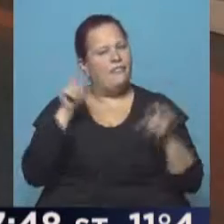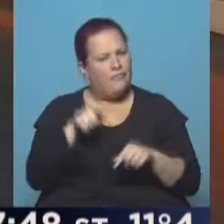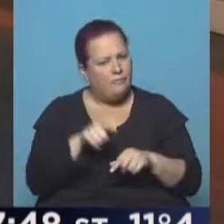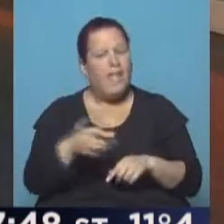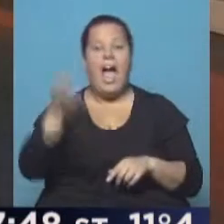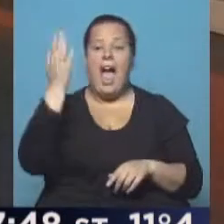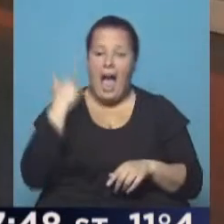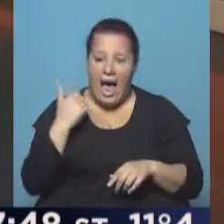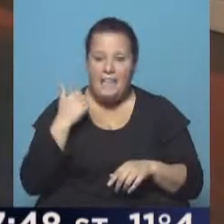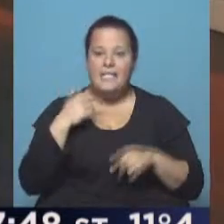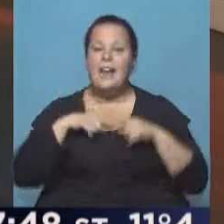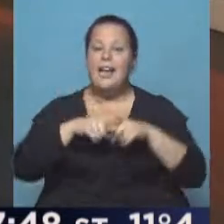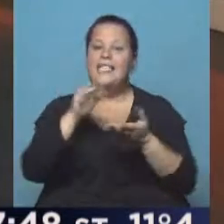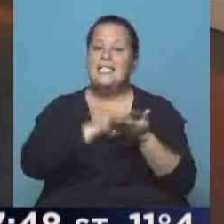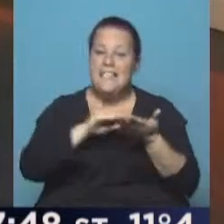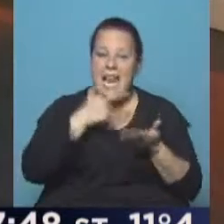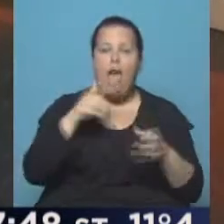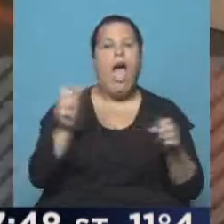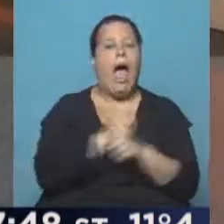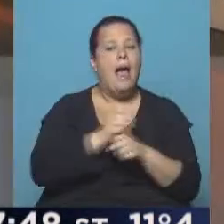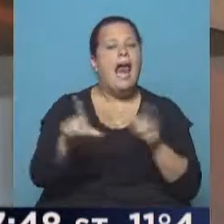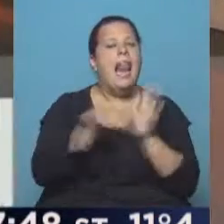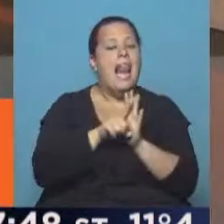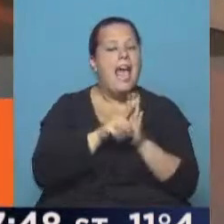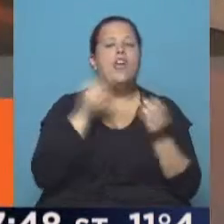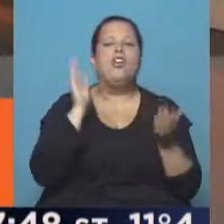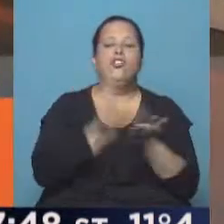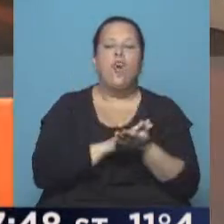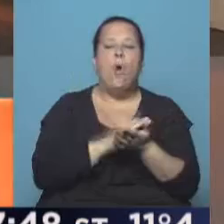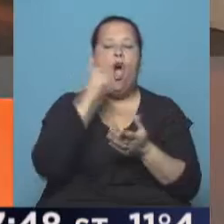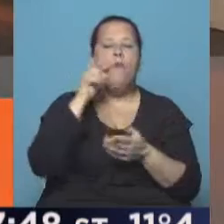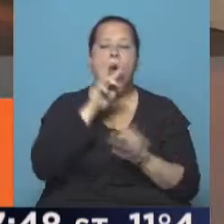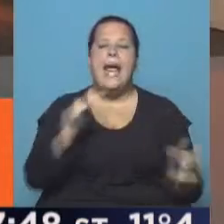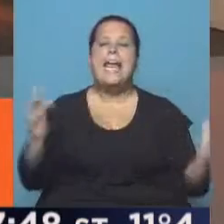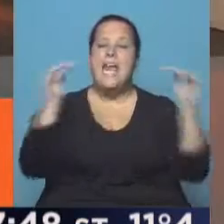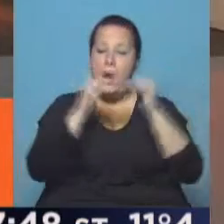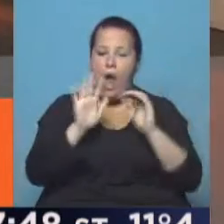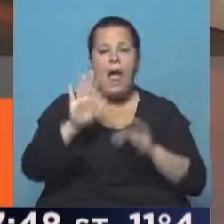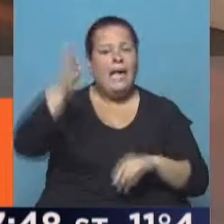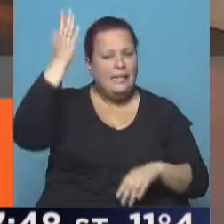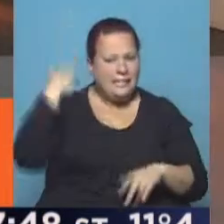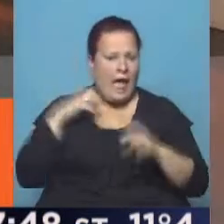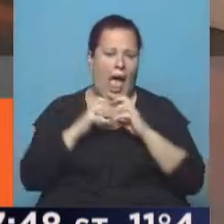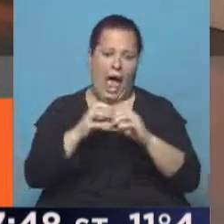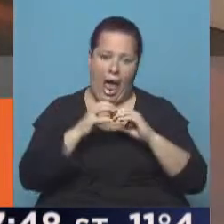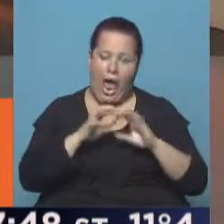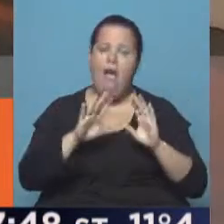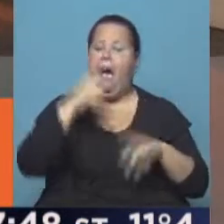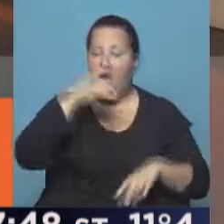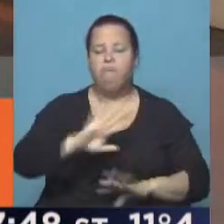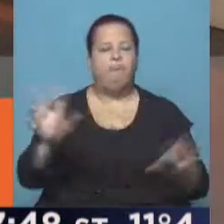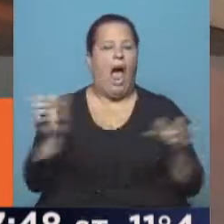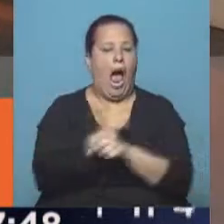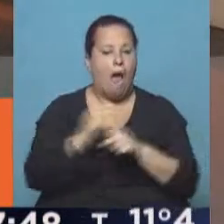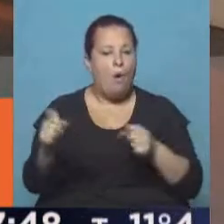ayer discutió el senado y aprobó una ley que tiene que ver con paridad de género algo que también estaba discutiendo y que terminó de aprobar